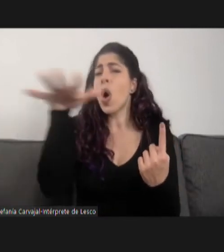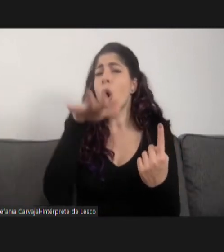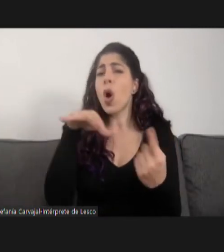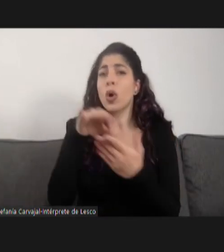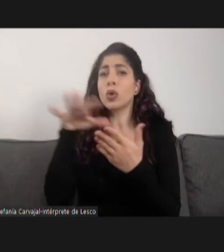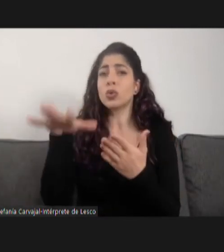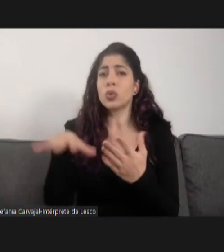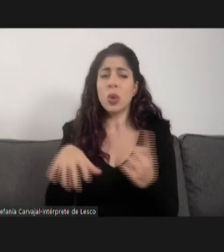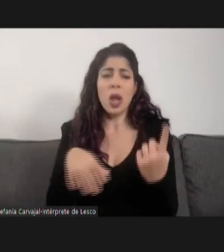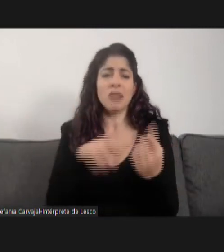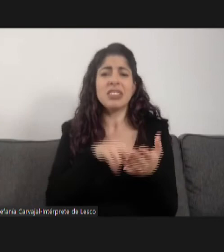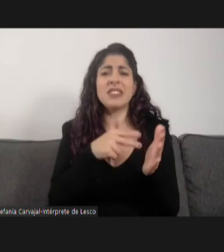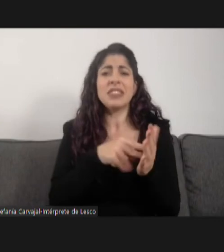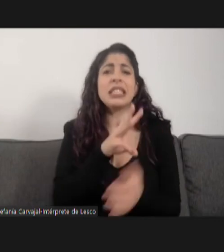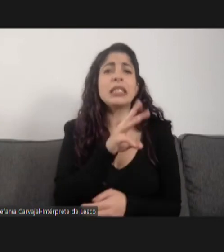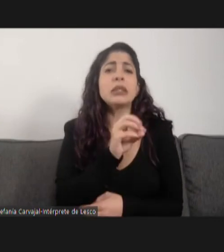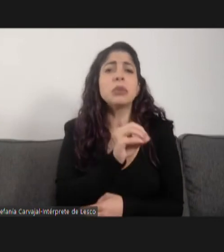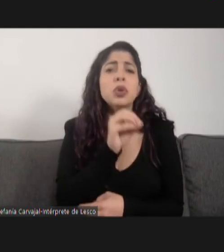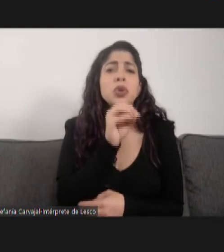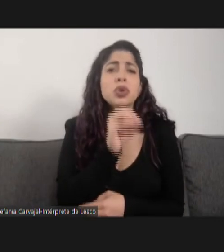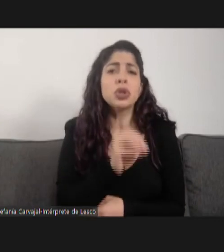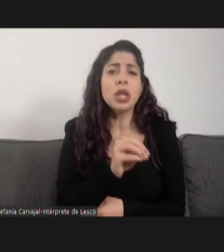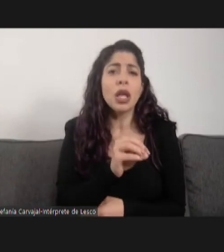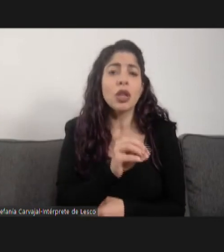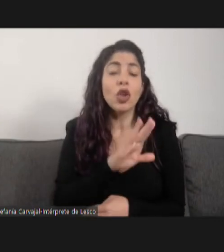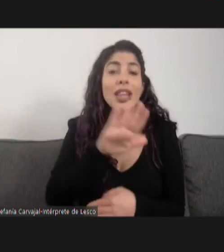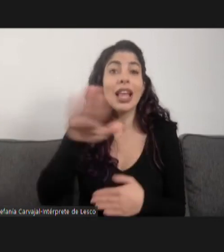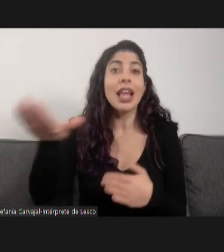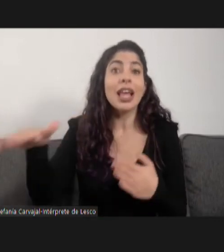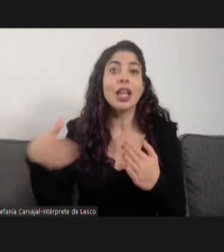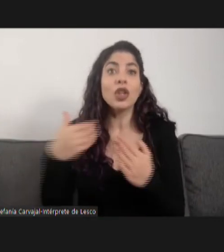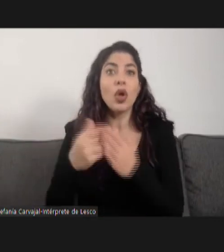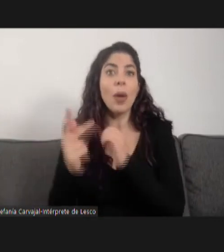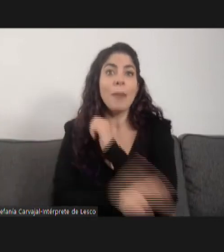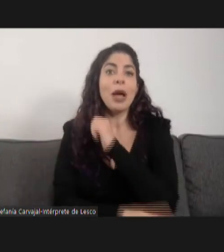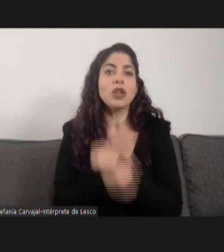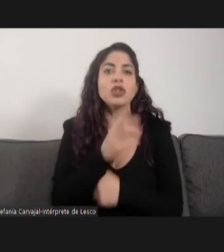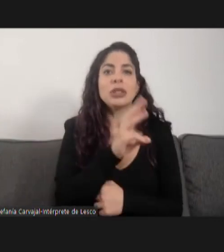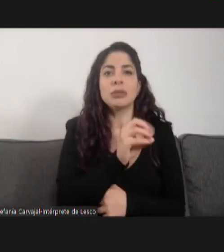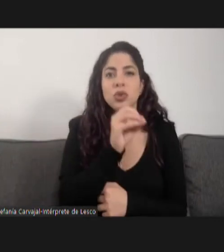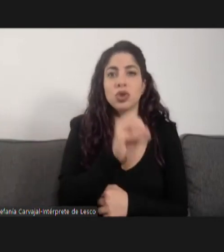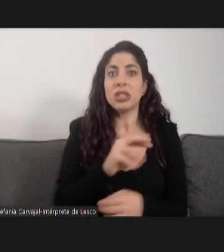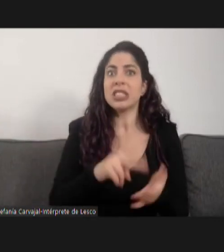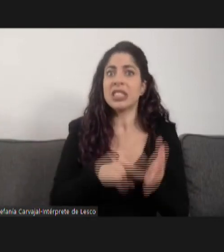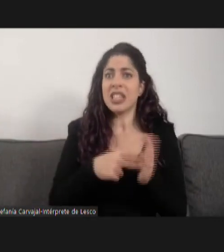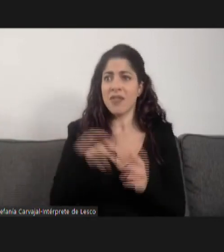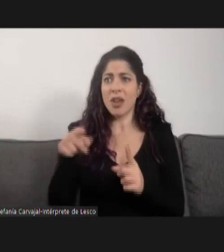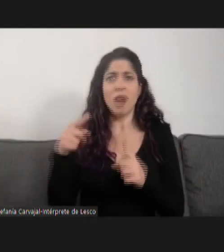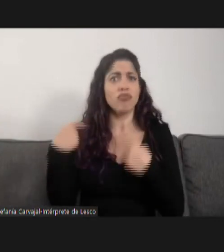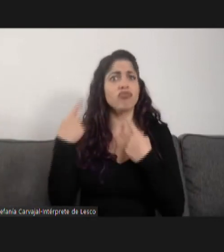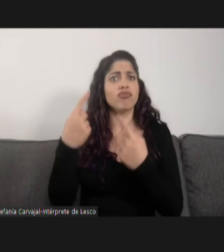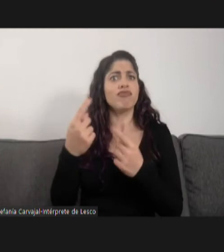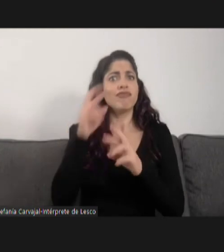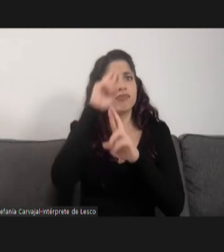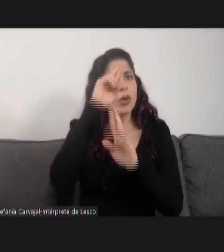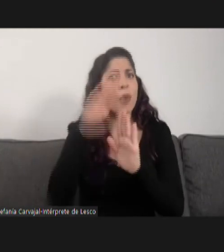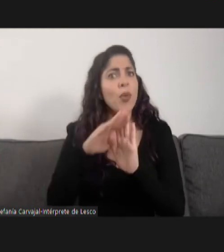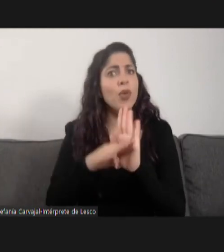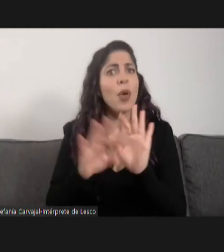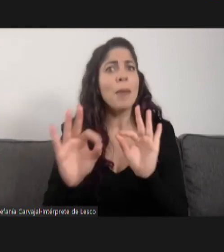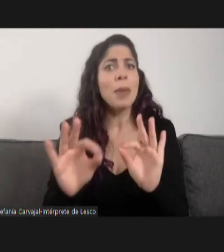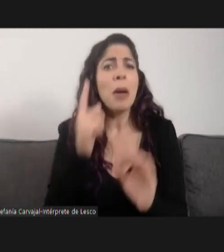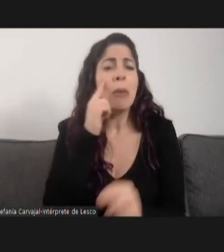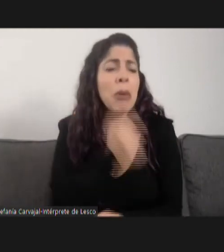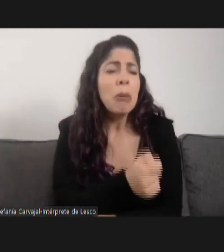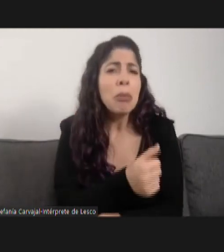representa apenas un 6% de todos los centros del país. O sea, eso significa que ha habido una buena adherencia a los protocolos, y siempre recordar